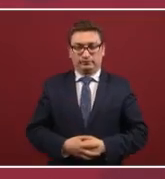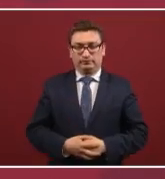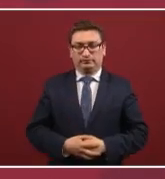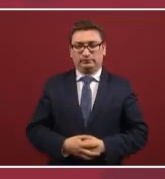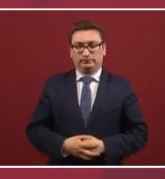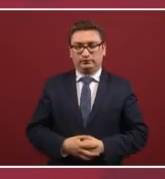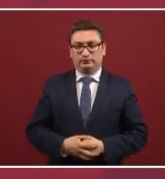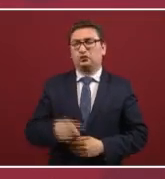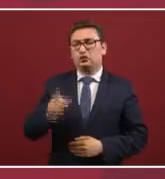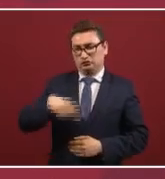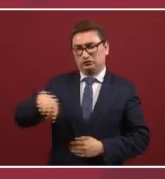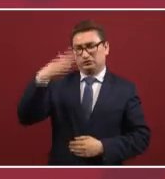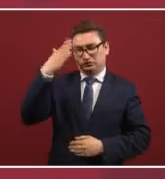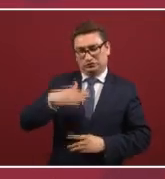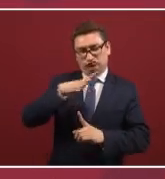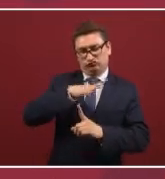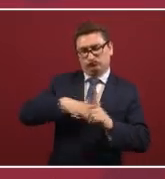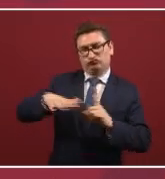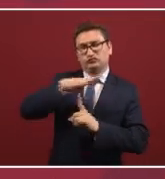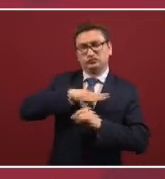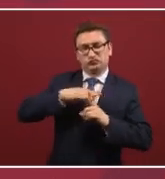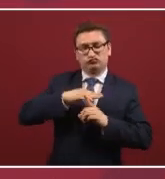que ustedes ya conocen,